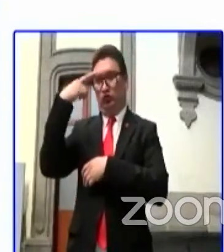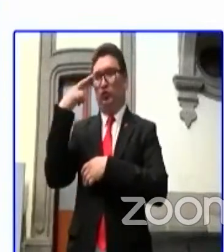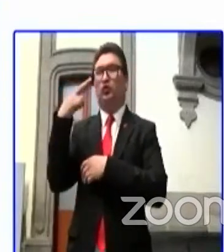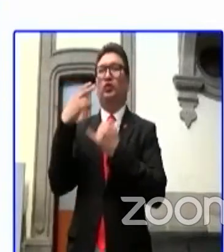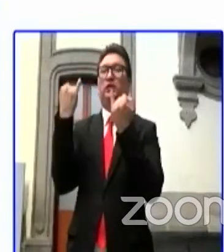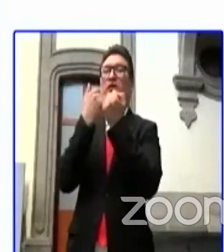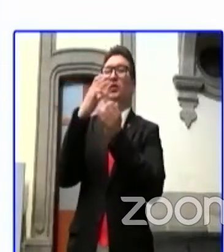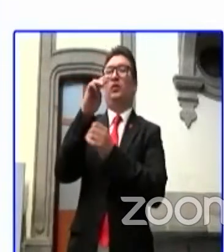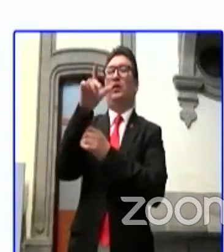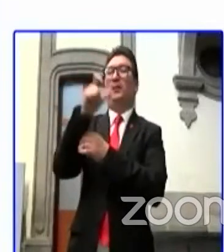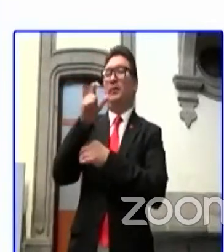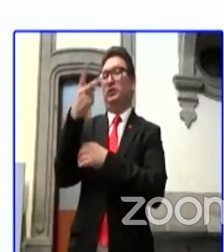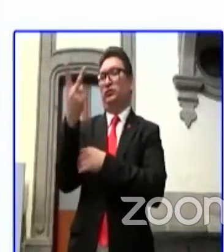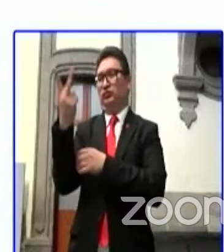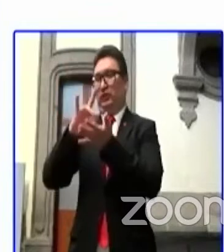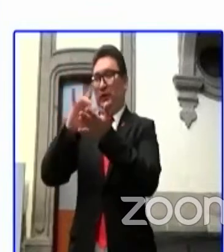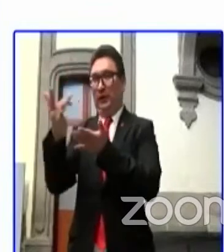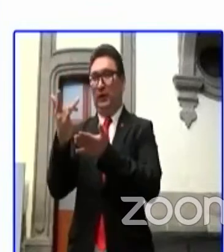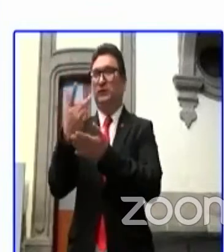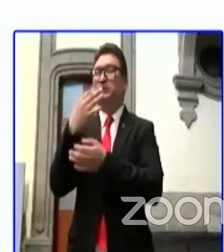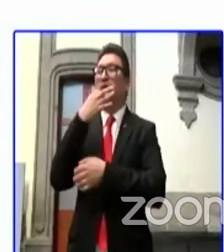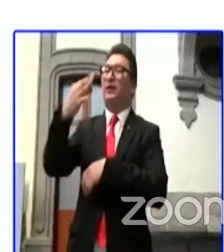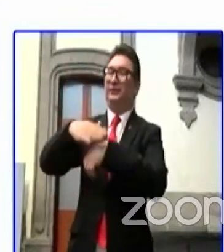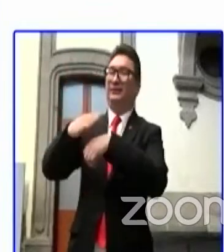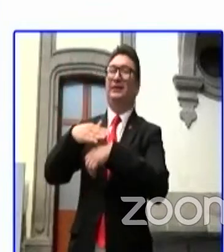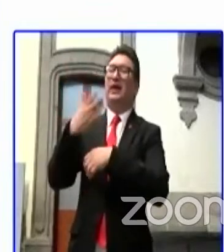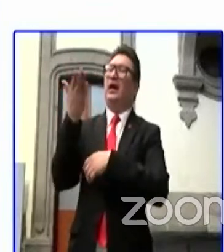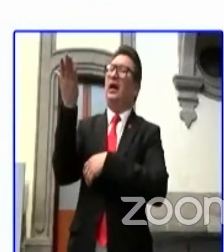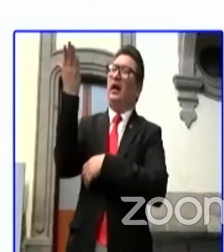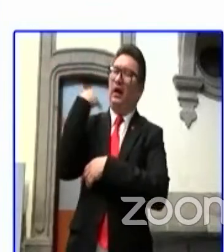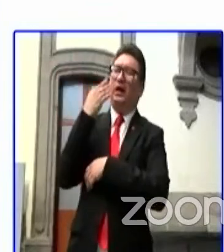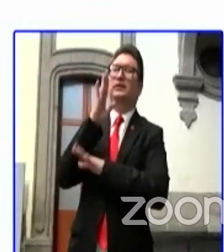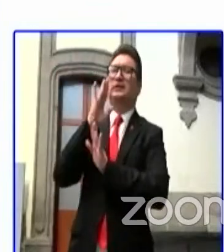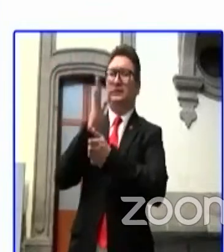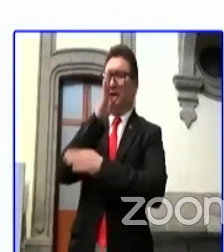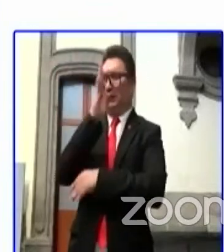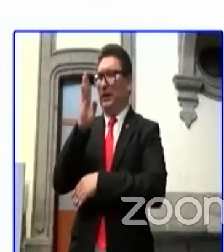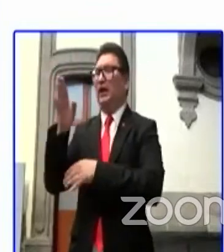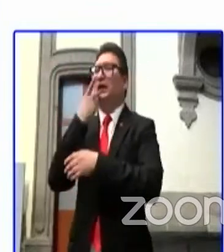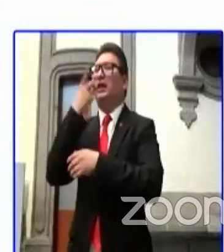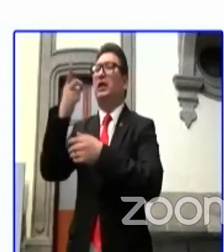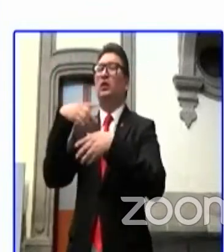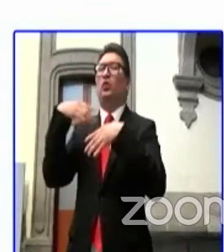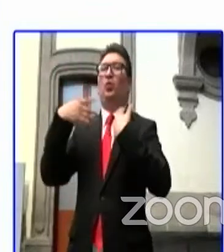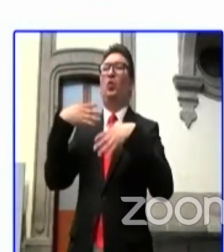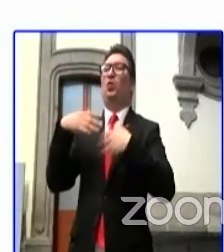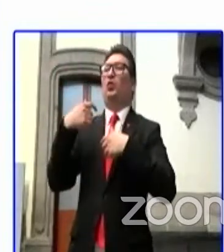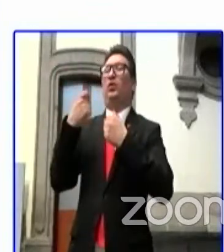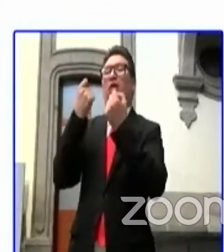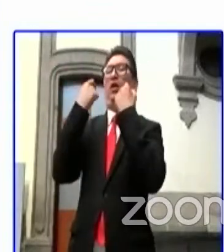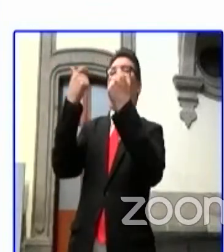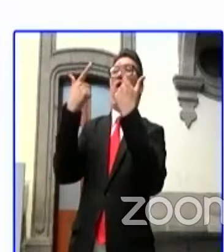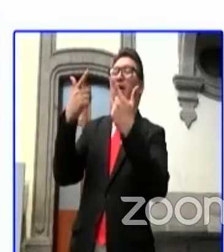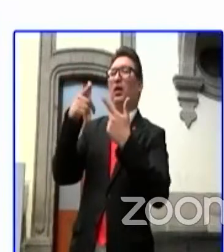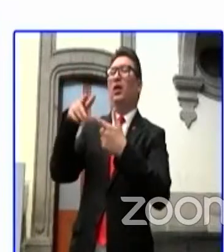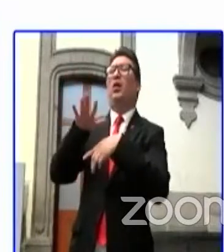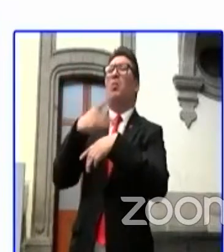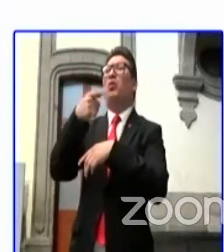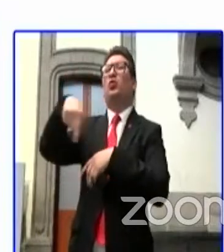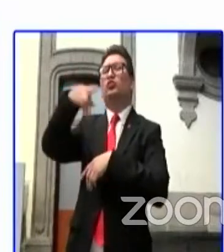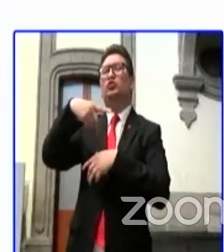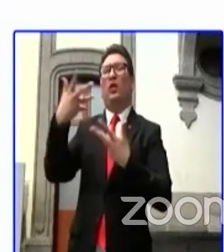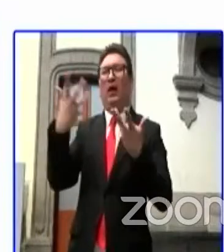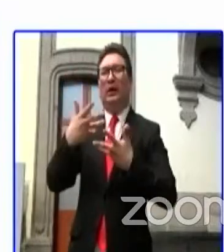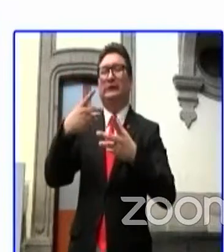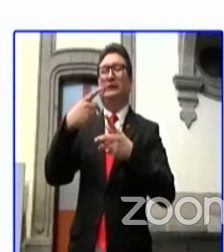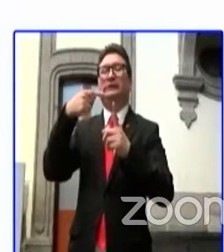Coamex y decirles, como se los he dicho de manera individual, que soy su más ferviente admiradora, porque la lucha por